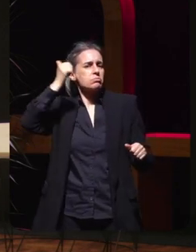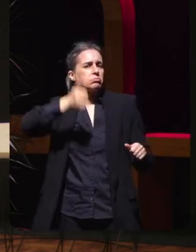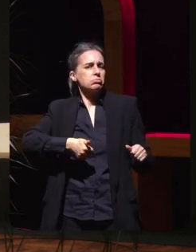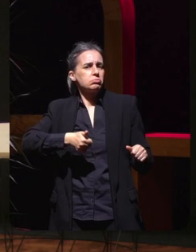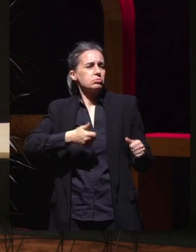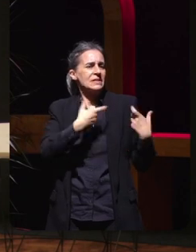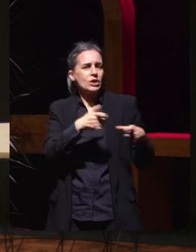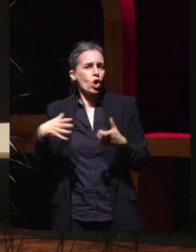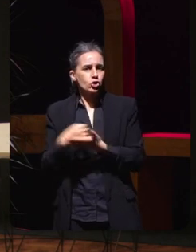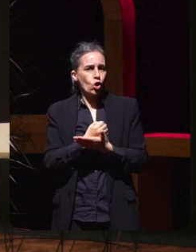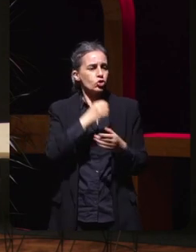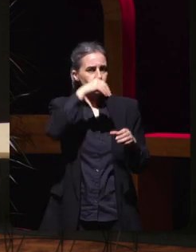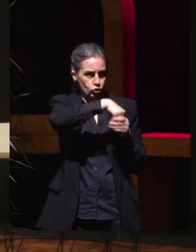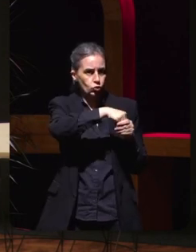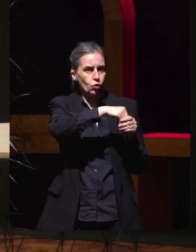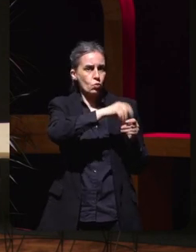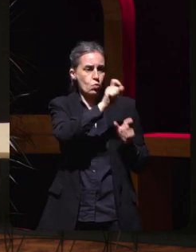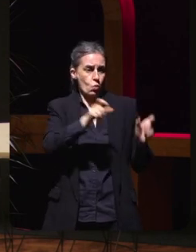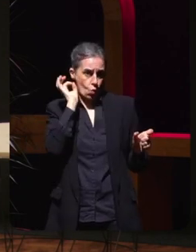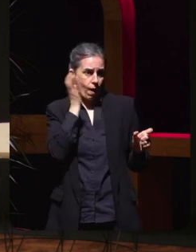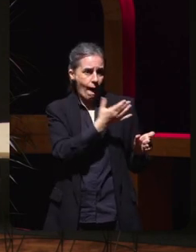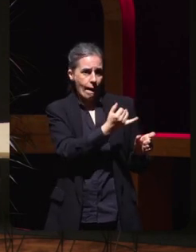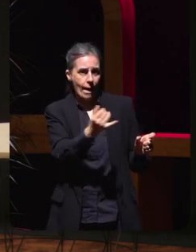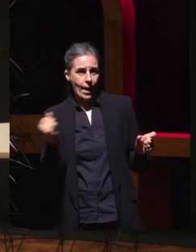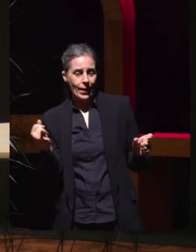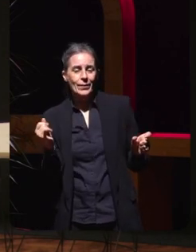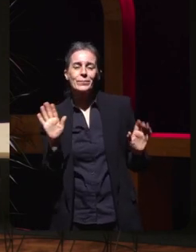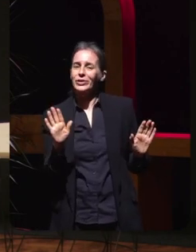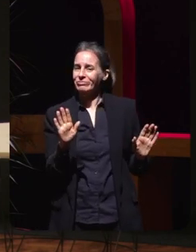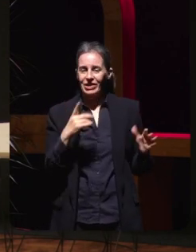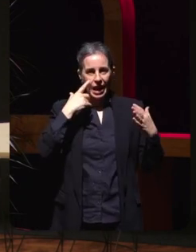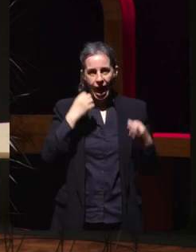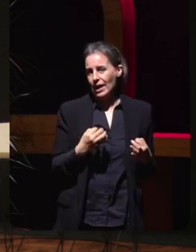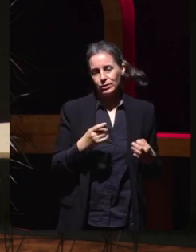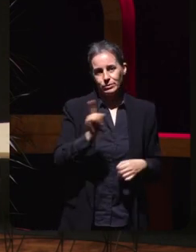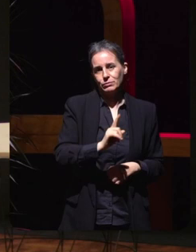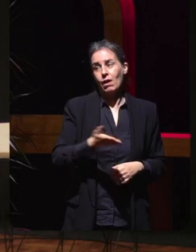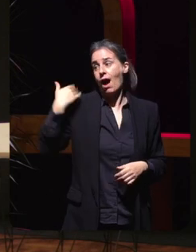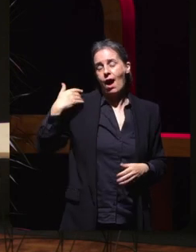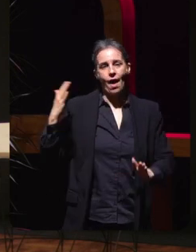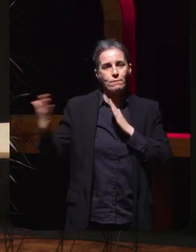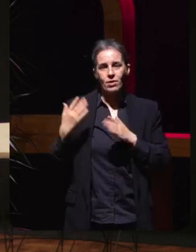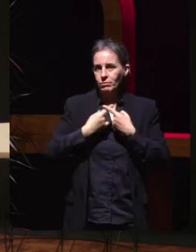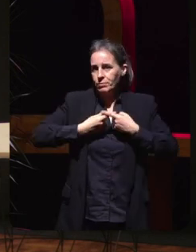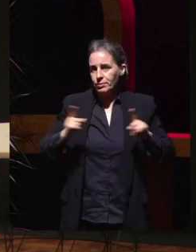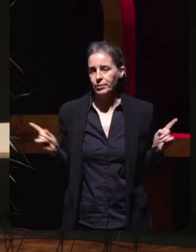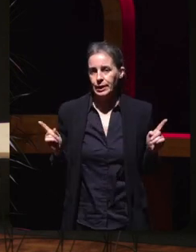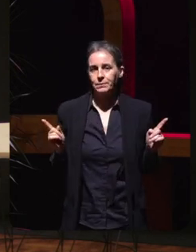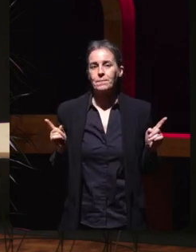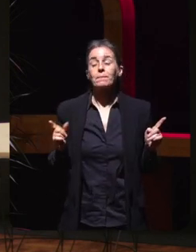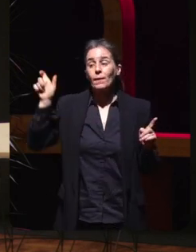Y claro enfadaba la importancia de los precedentes y bueno era una mujer que reivindicaba no sé un tempo en su época